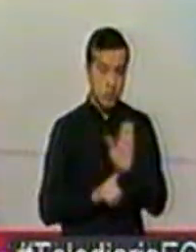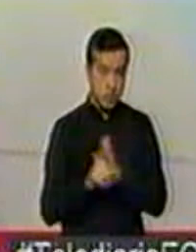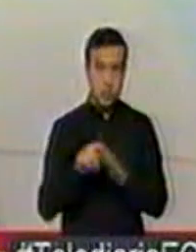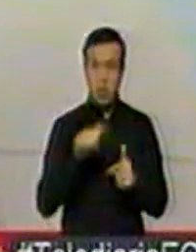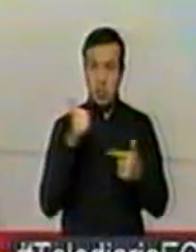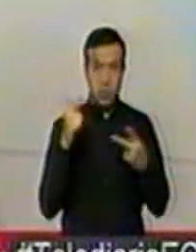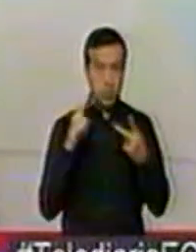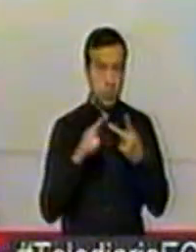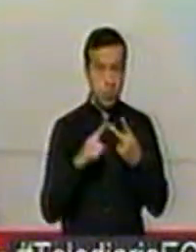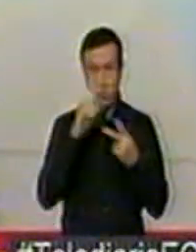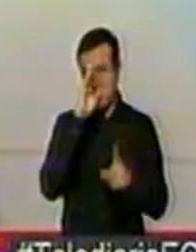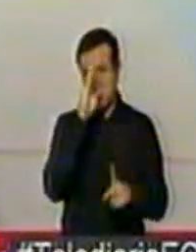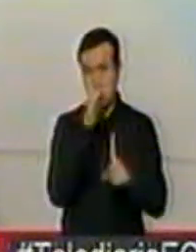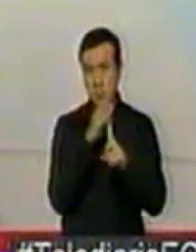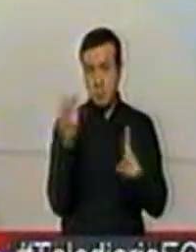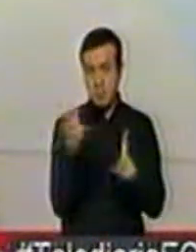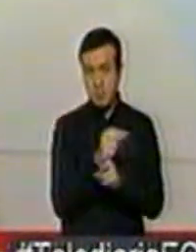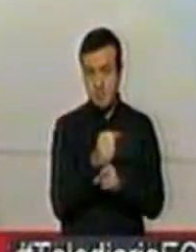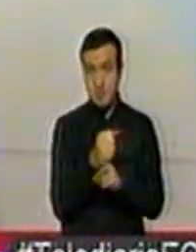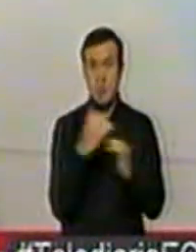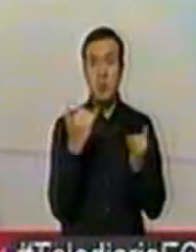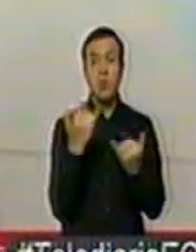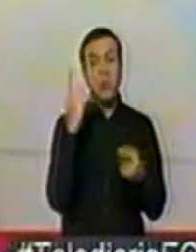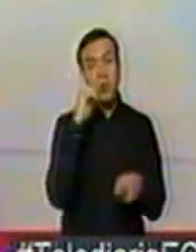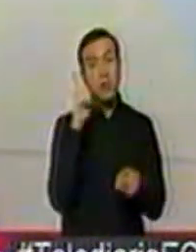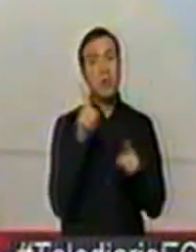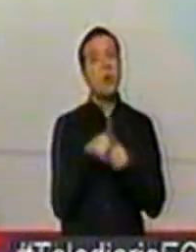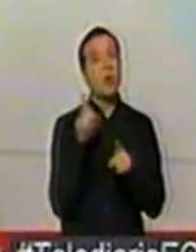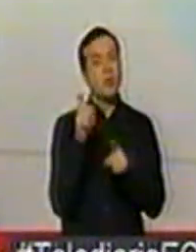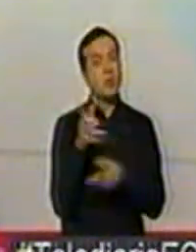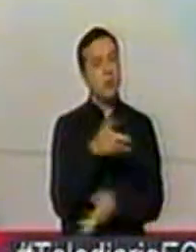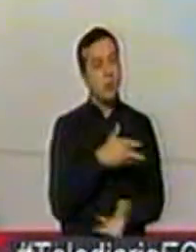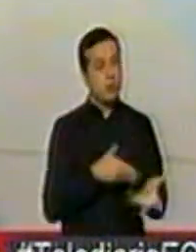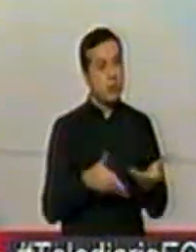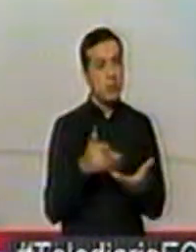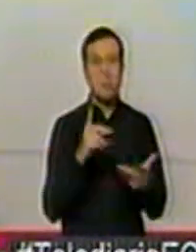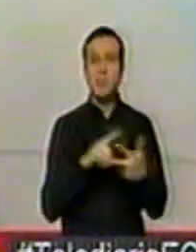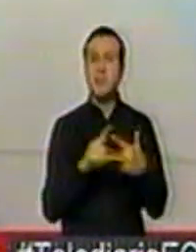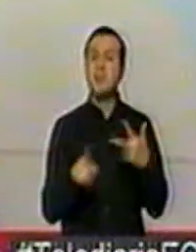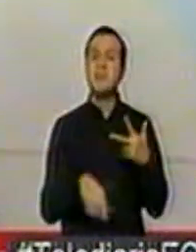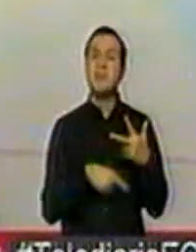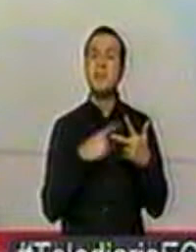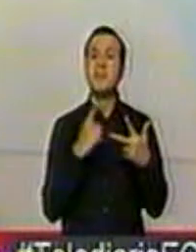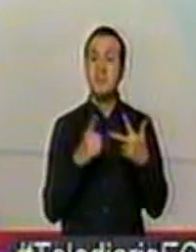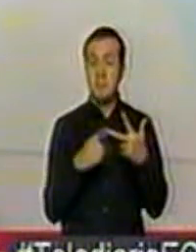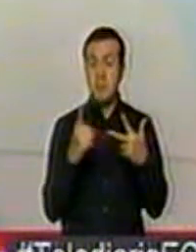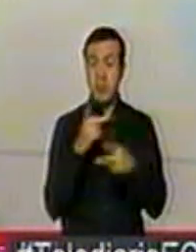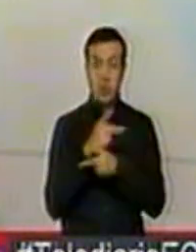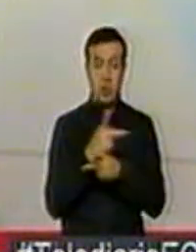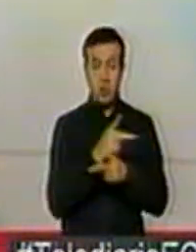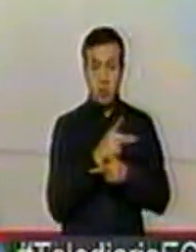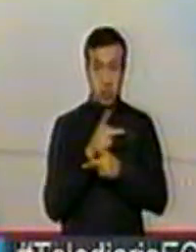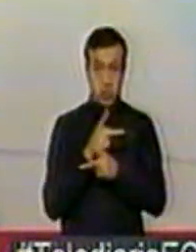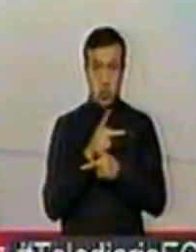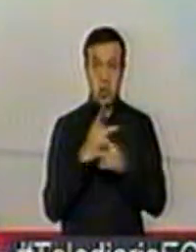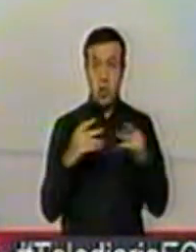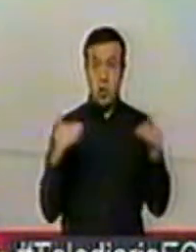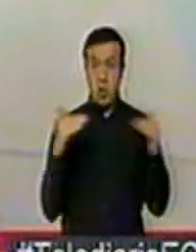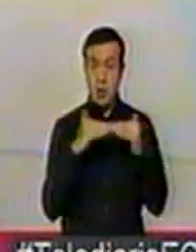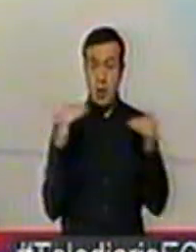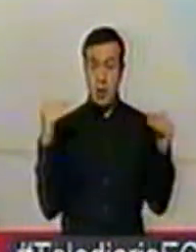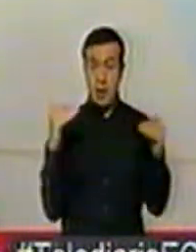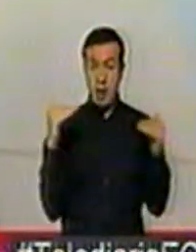son de forma inmediata, y este acuerdo ahorita hay que llevarlo a lo local. Adicionalmente, nosotros desde el Consejo Nacional para la Igualdad